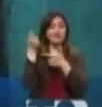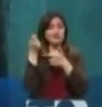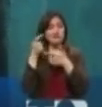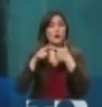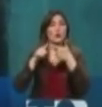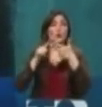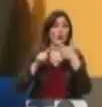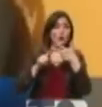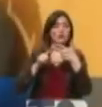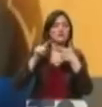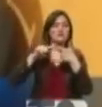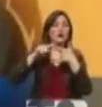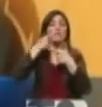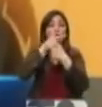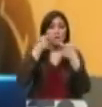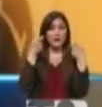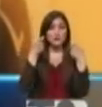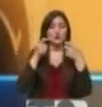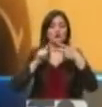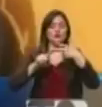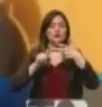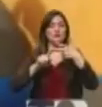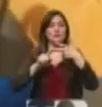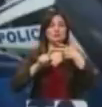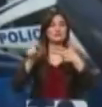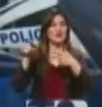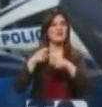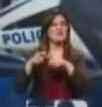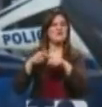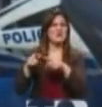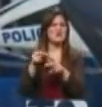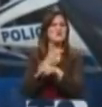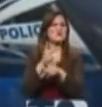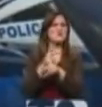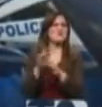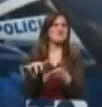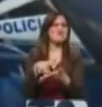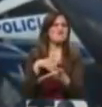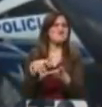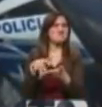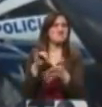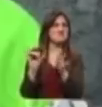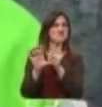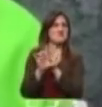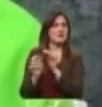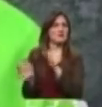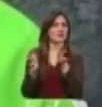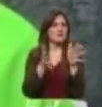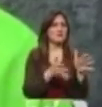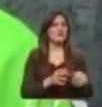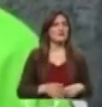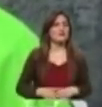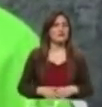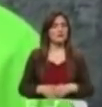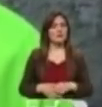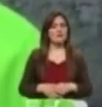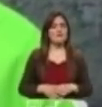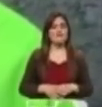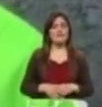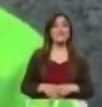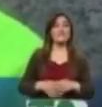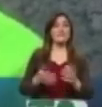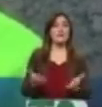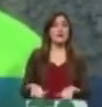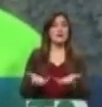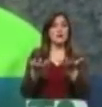dinero presuntamente falso y objetos de dudosa procedencia. El peso estimado más o menos encontramos